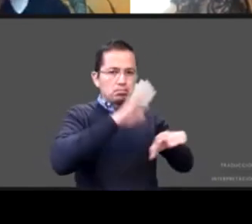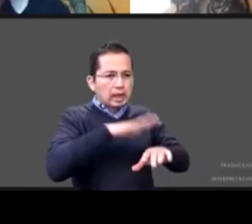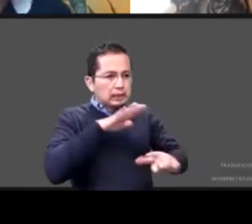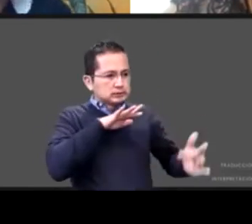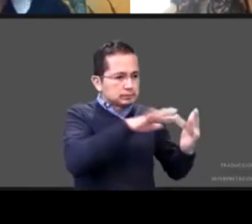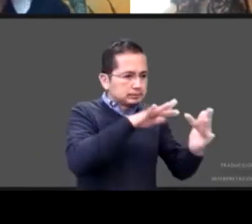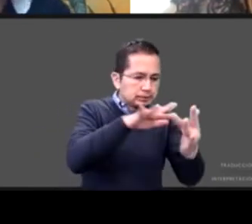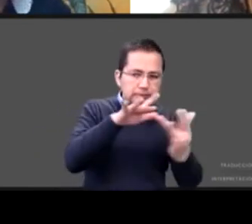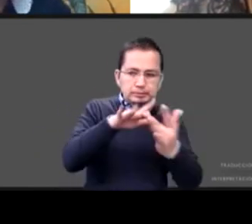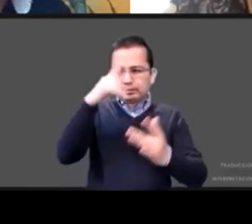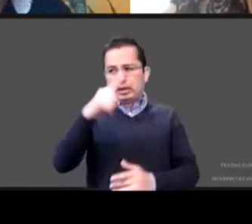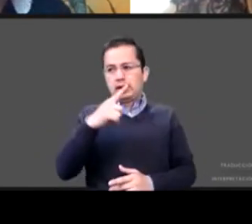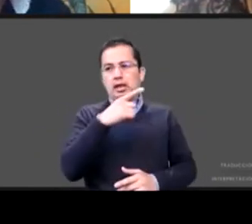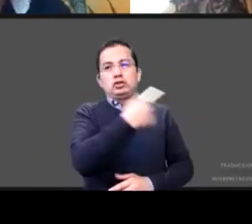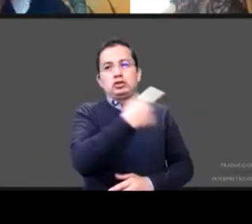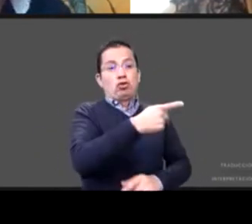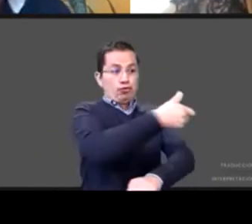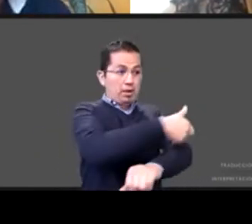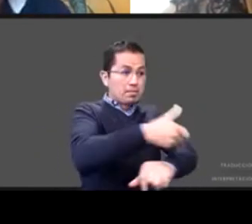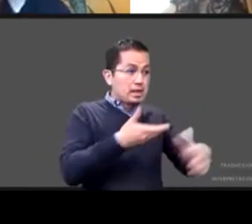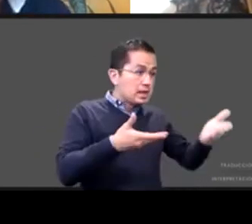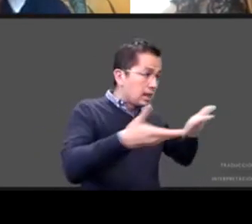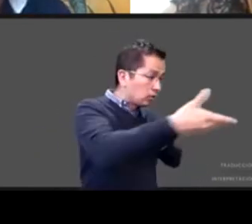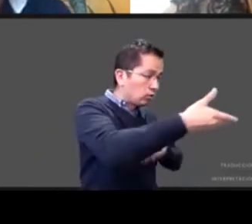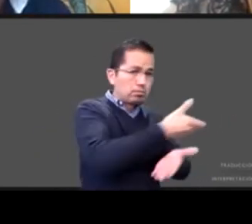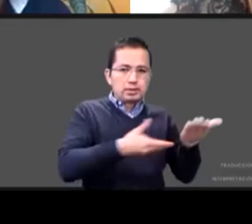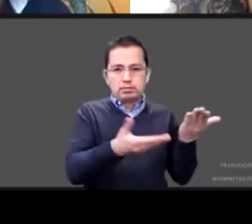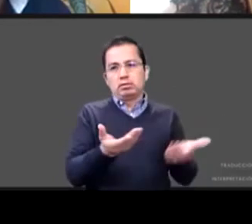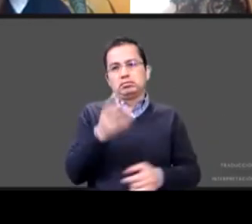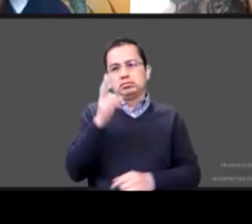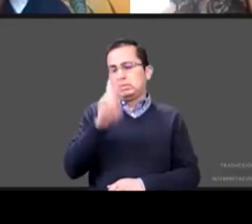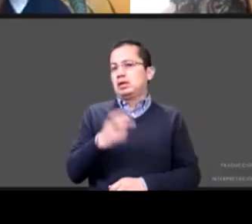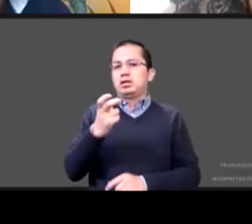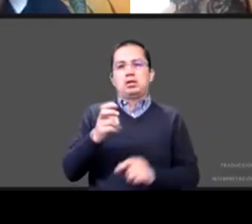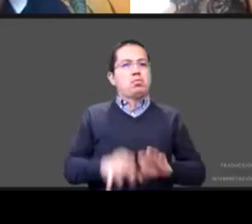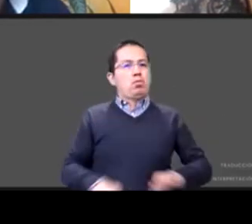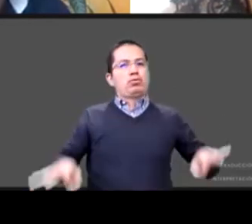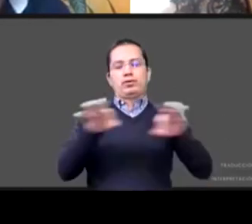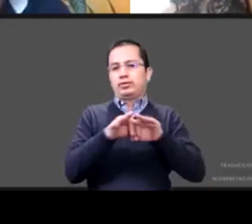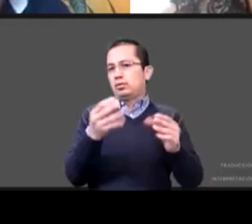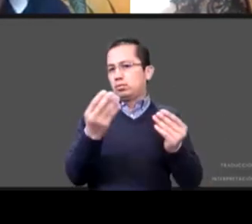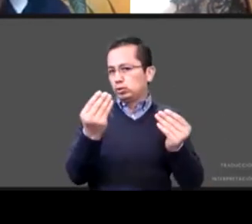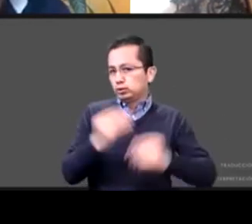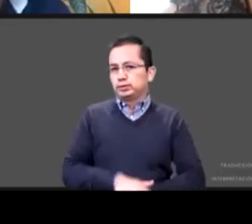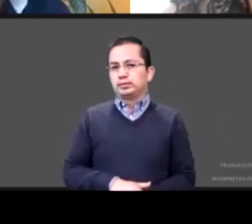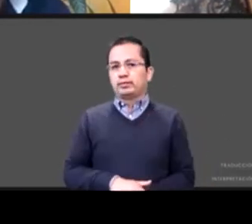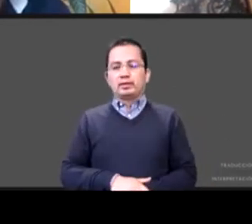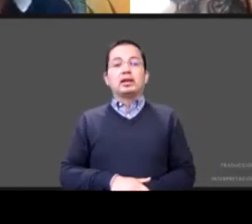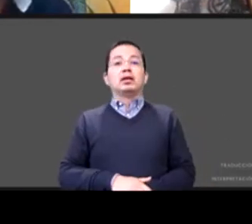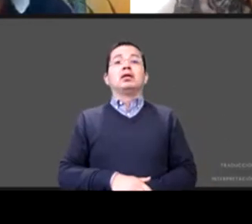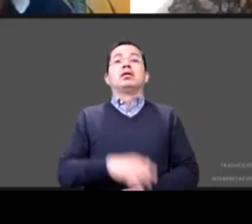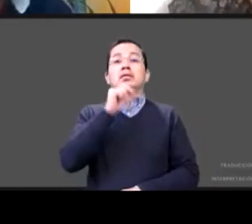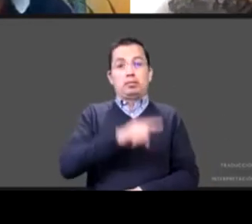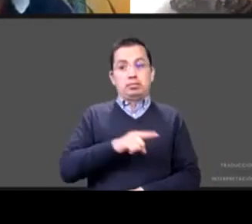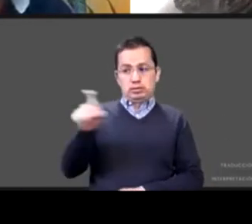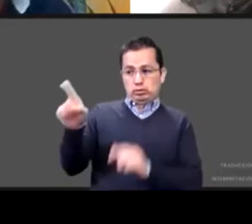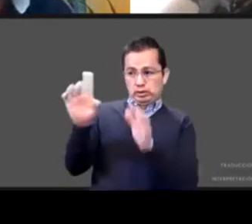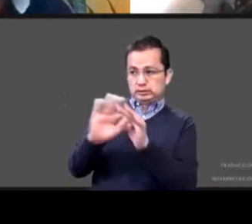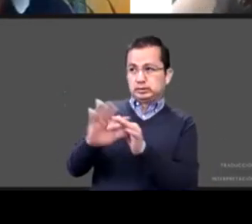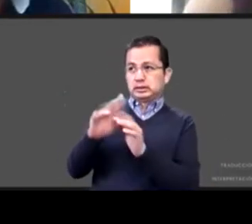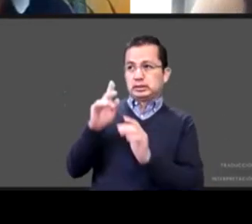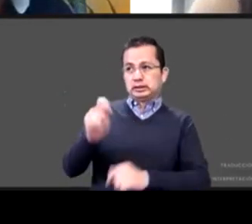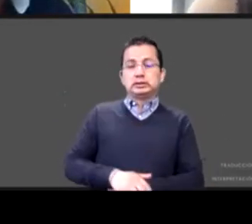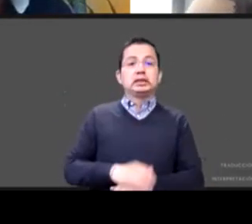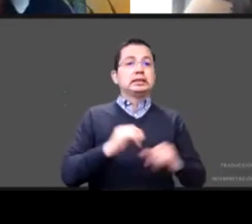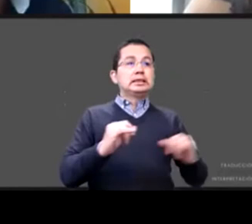están conviviendo y cercanos a ellos. Y sí, claro, es muy importante. De nueva cuenta también nos hablas de la colaboración entre las instituciones.